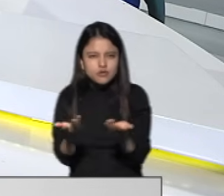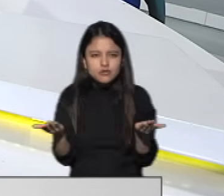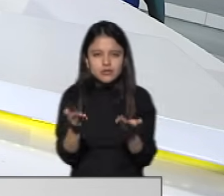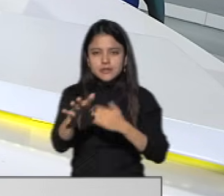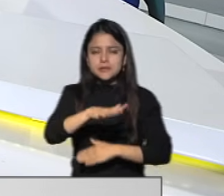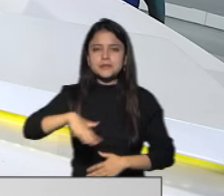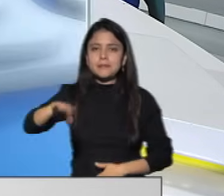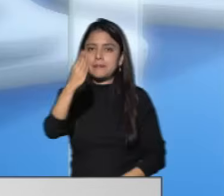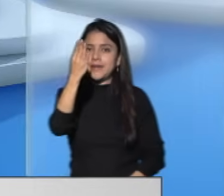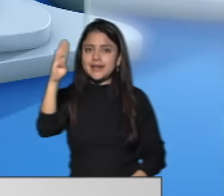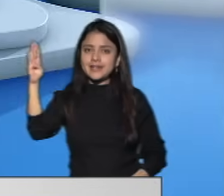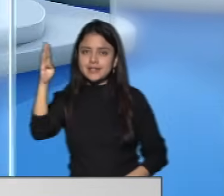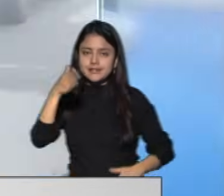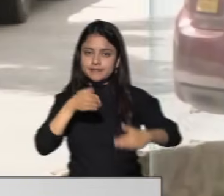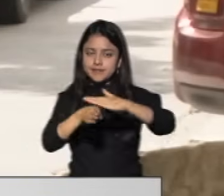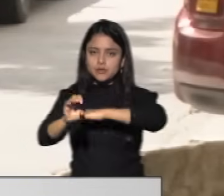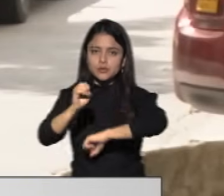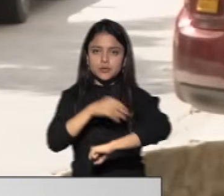buenas tardes.